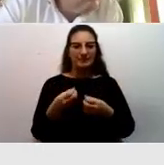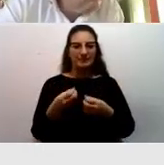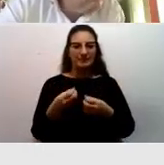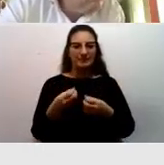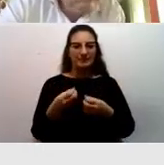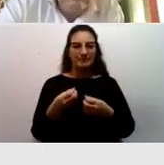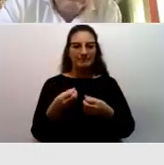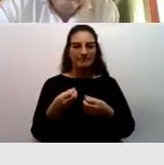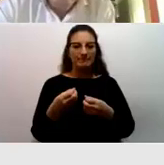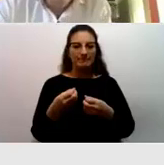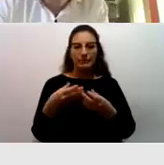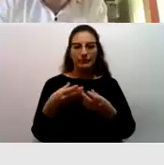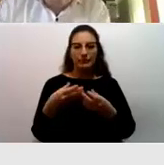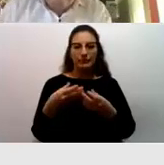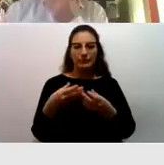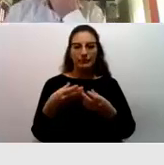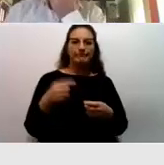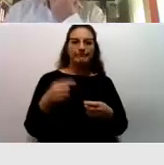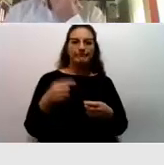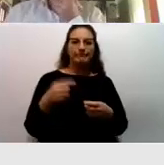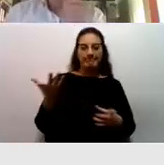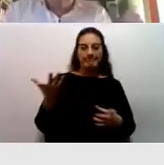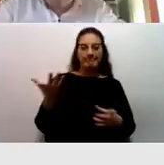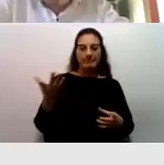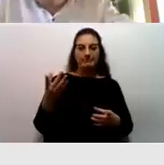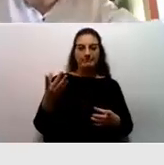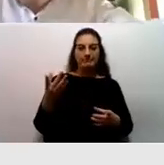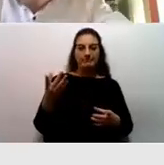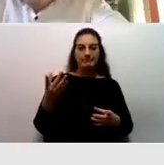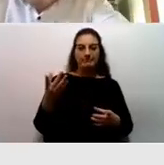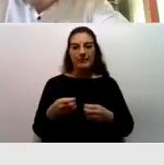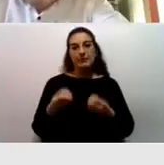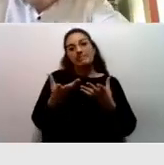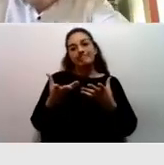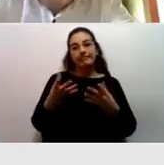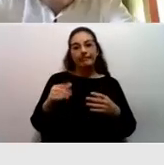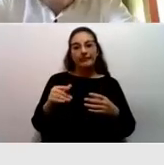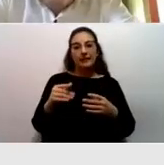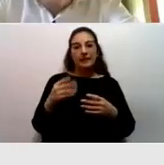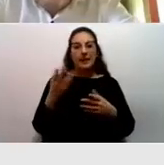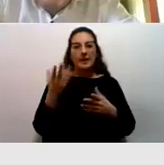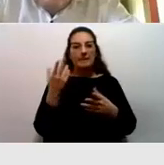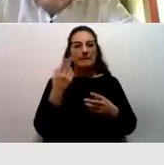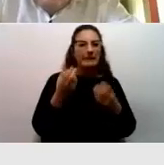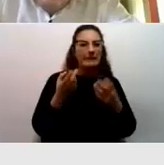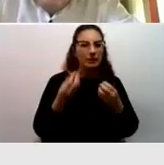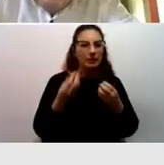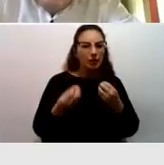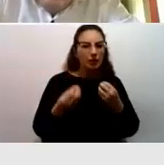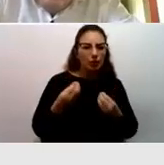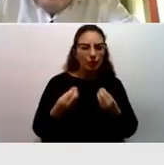escucha A ver Vamos a tener que dejarlo A ver, a ver Cómo sería esto